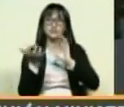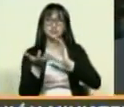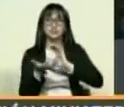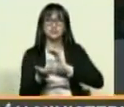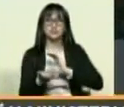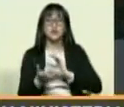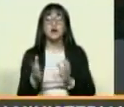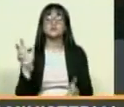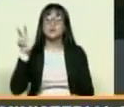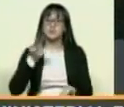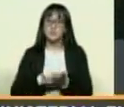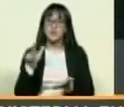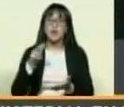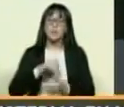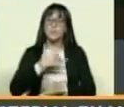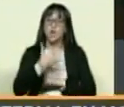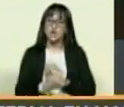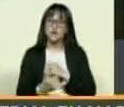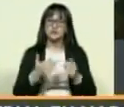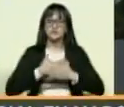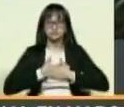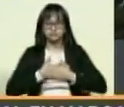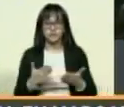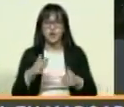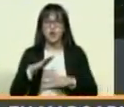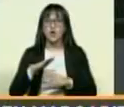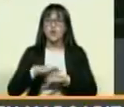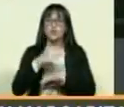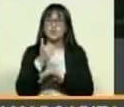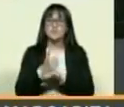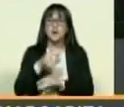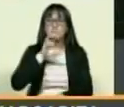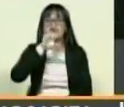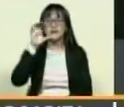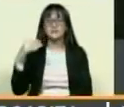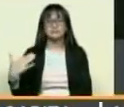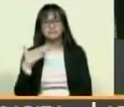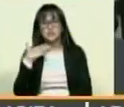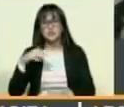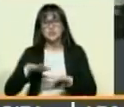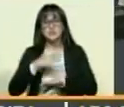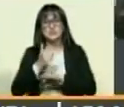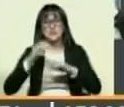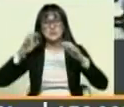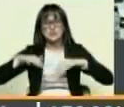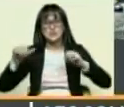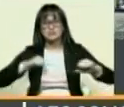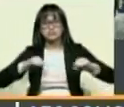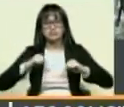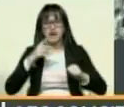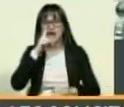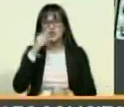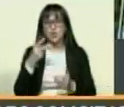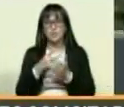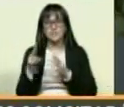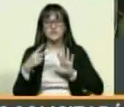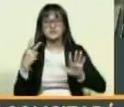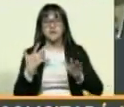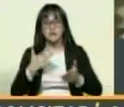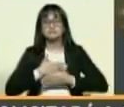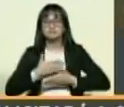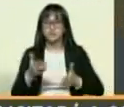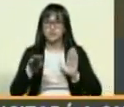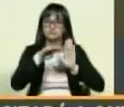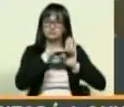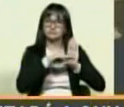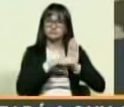de declaración en solidaridad con los países afectados por los desastres naturales del año 2017. Destacó también el